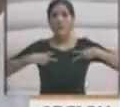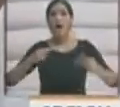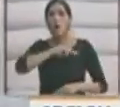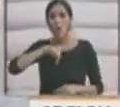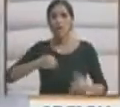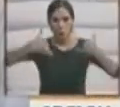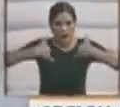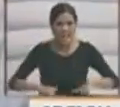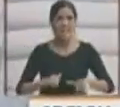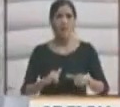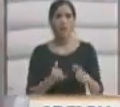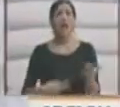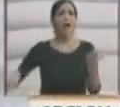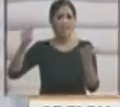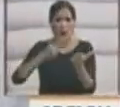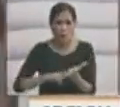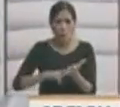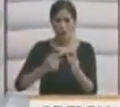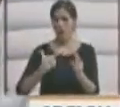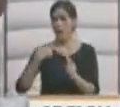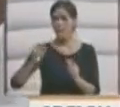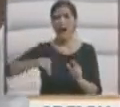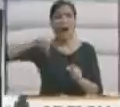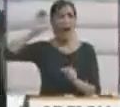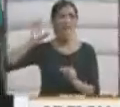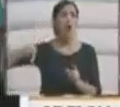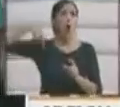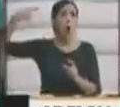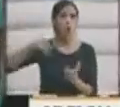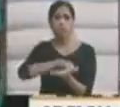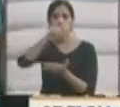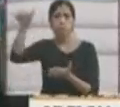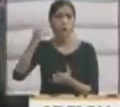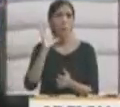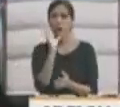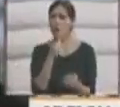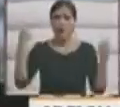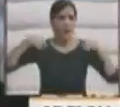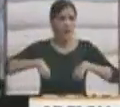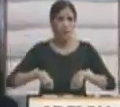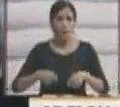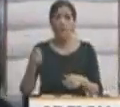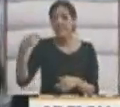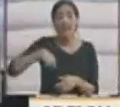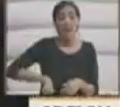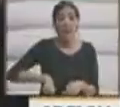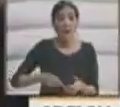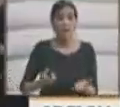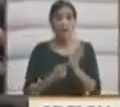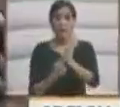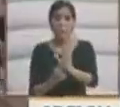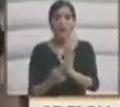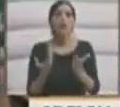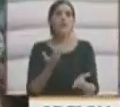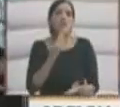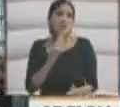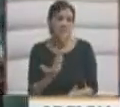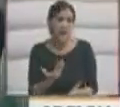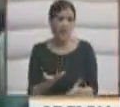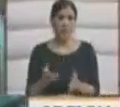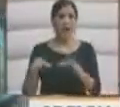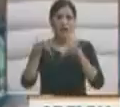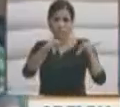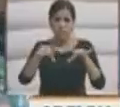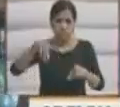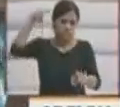se han vuelto emigrantes, porque no teníamos un salario que nos representara gracias a la inducción que ellos han